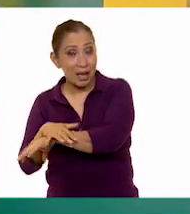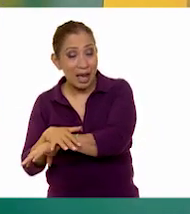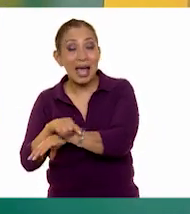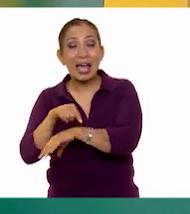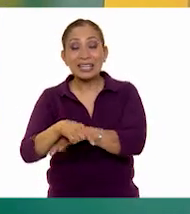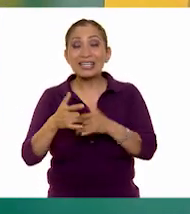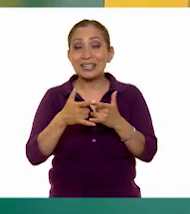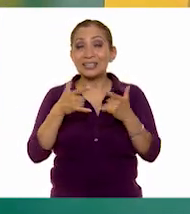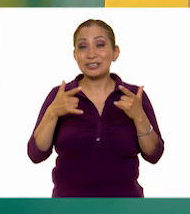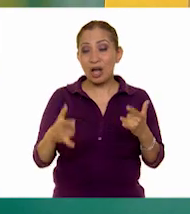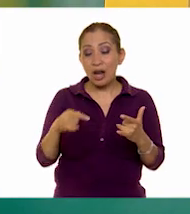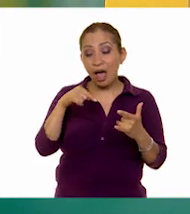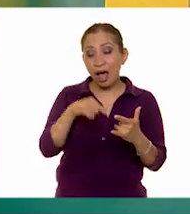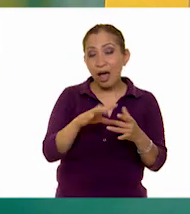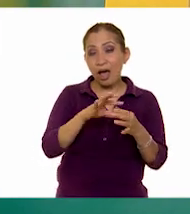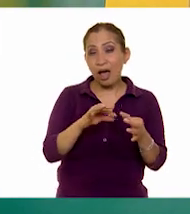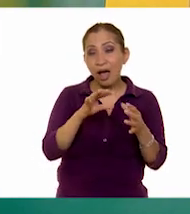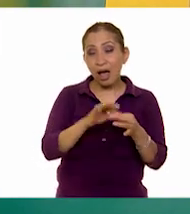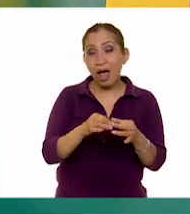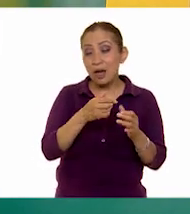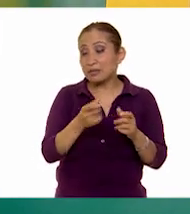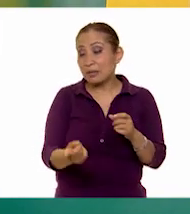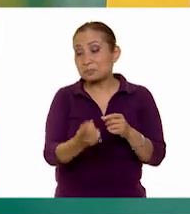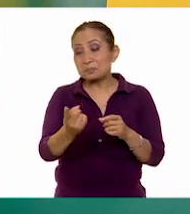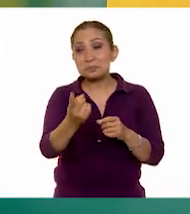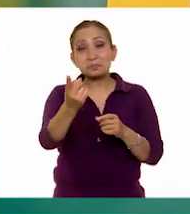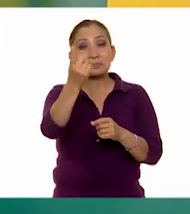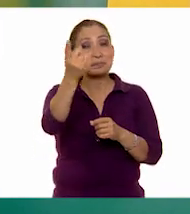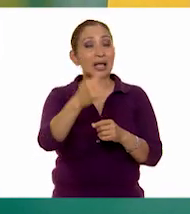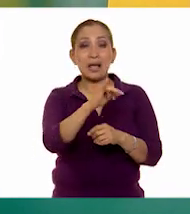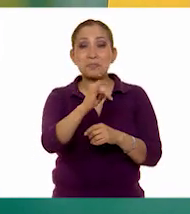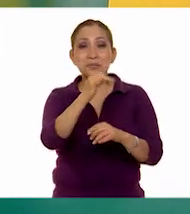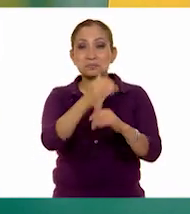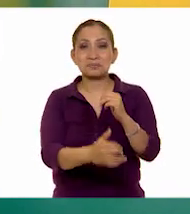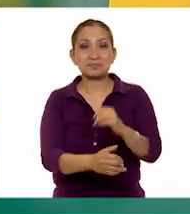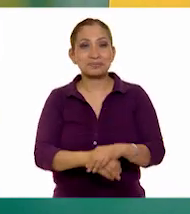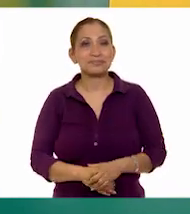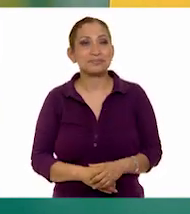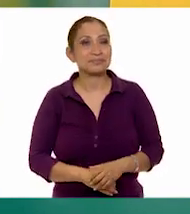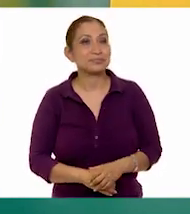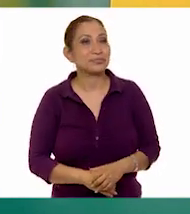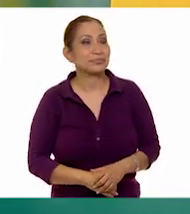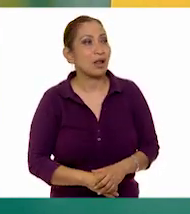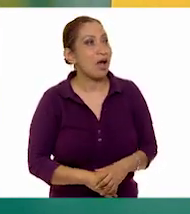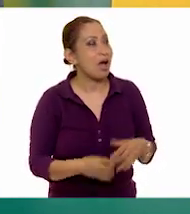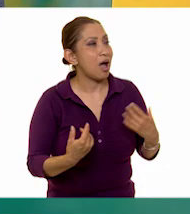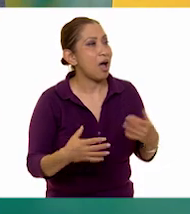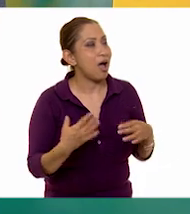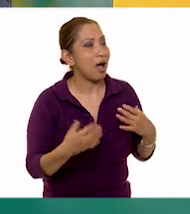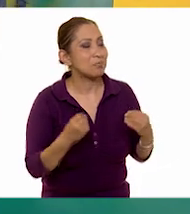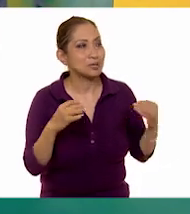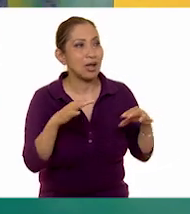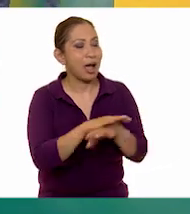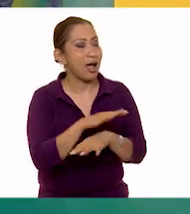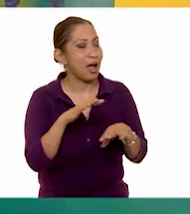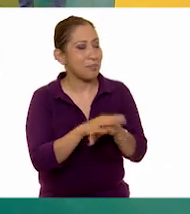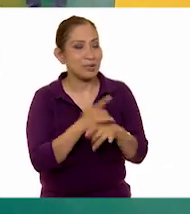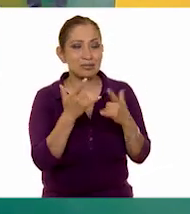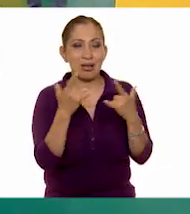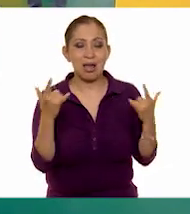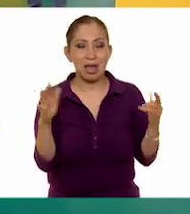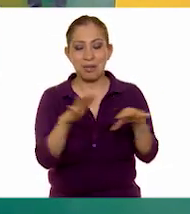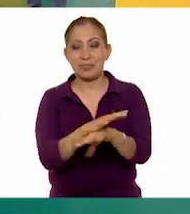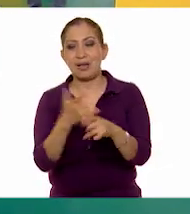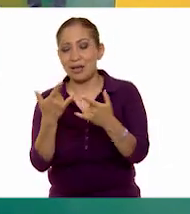este cuento, el cuento sin fin, como todos, nunca acaba. Hay muchos cambios en este